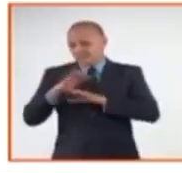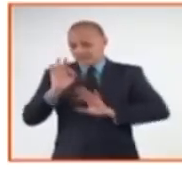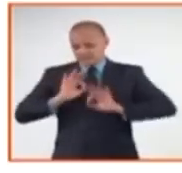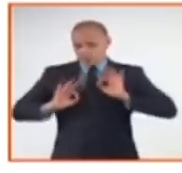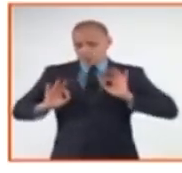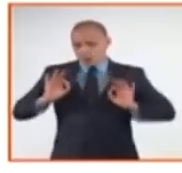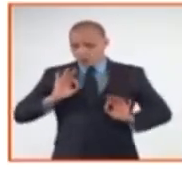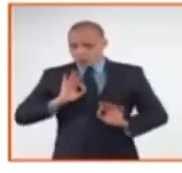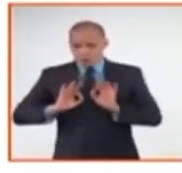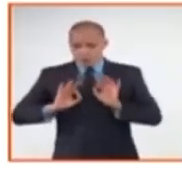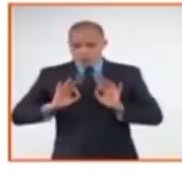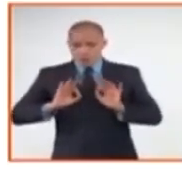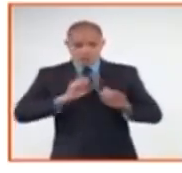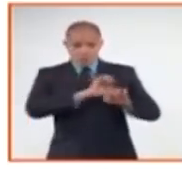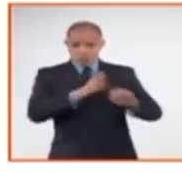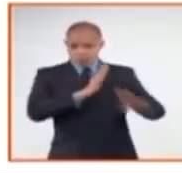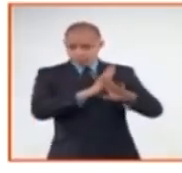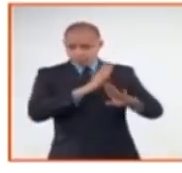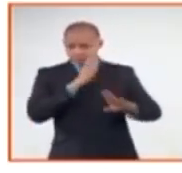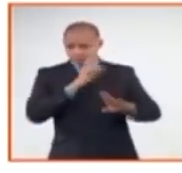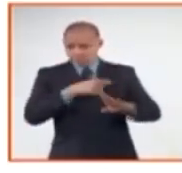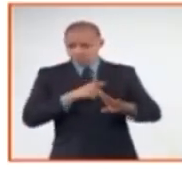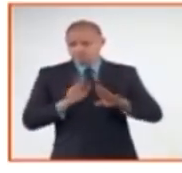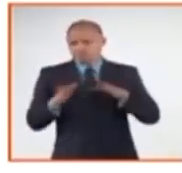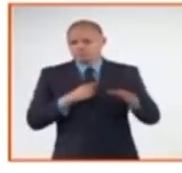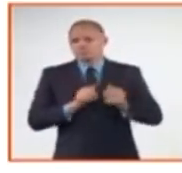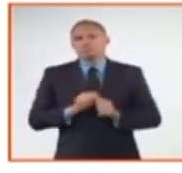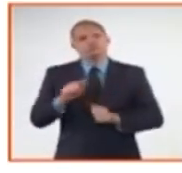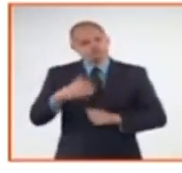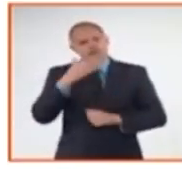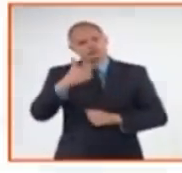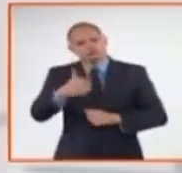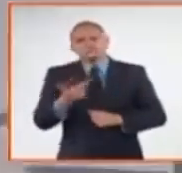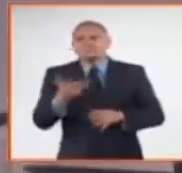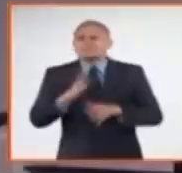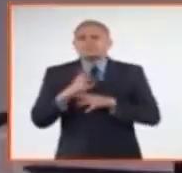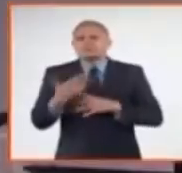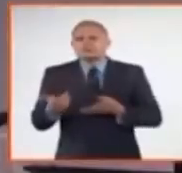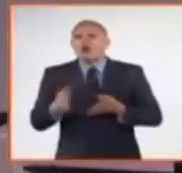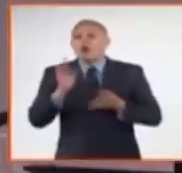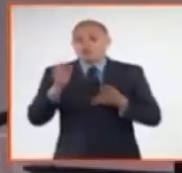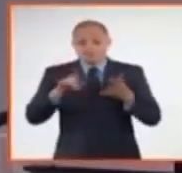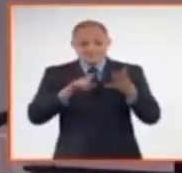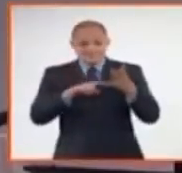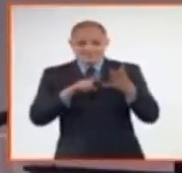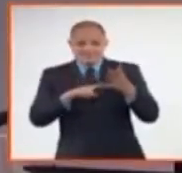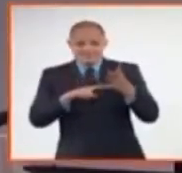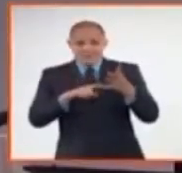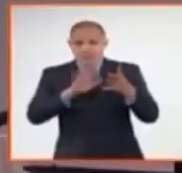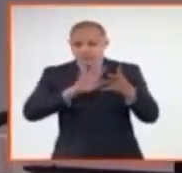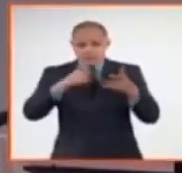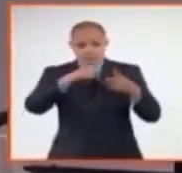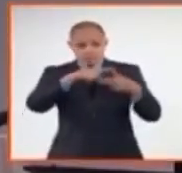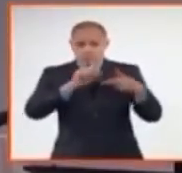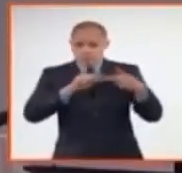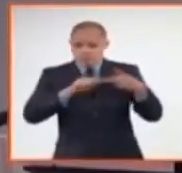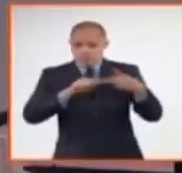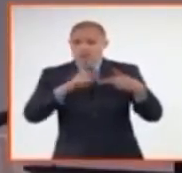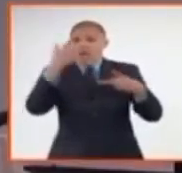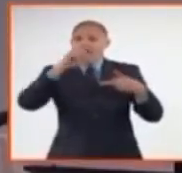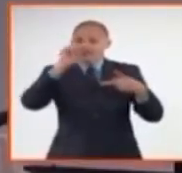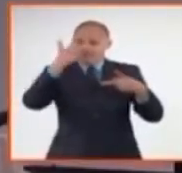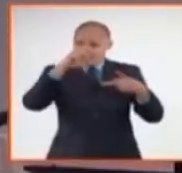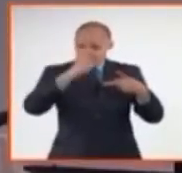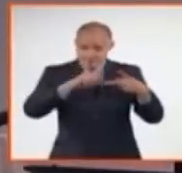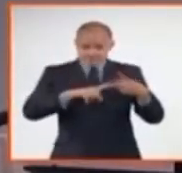otra vacuna que combinada o actuando es ahora bueno puede estar también entonces confiriendo inmunidad por la vía